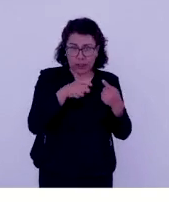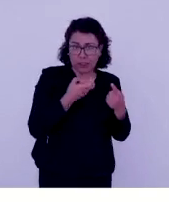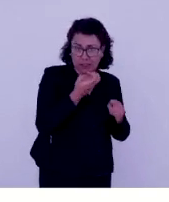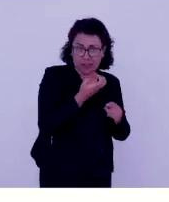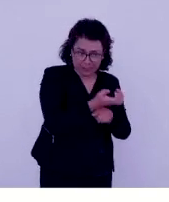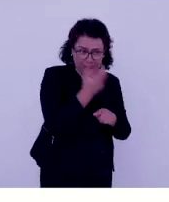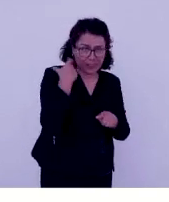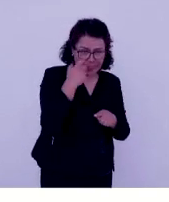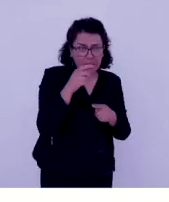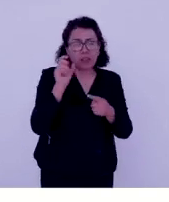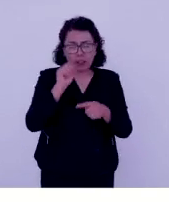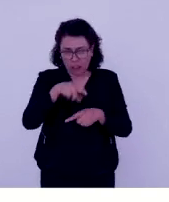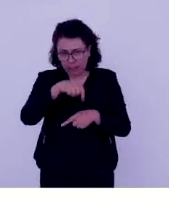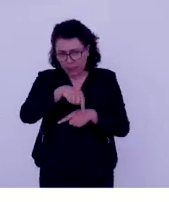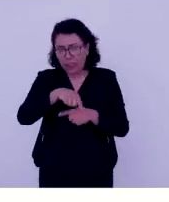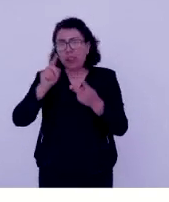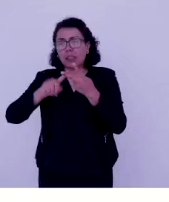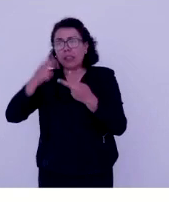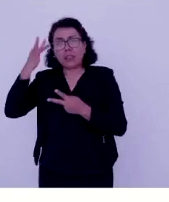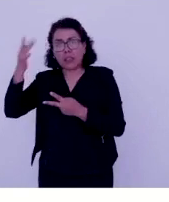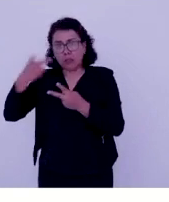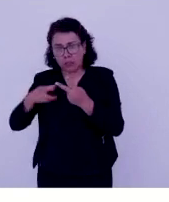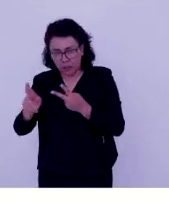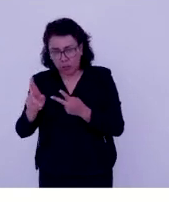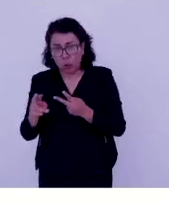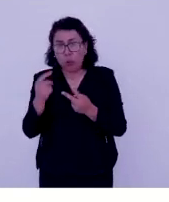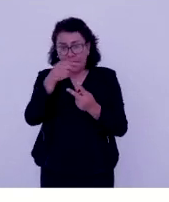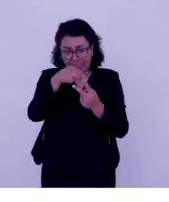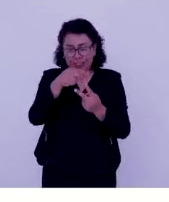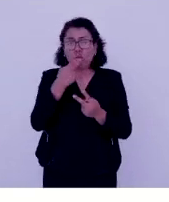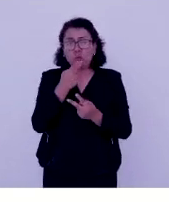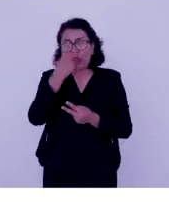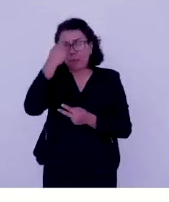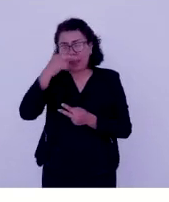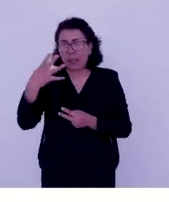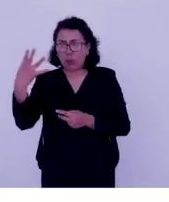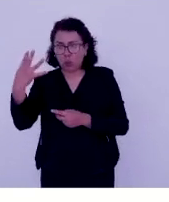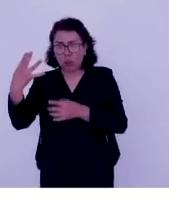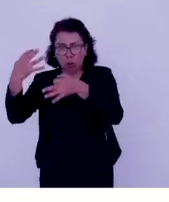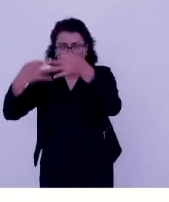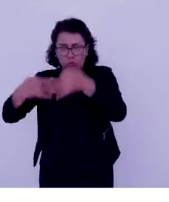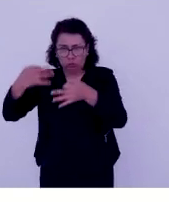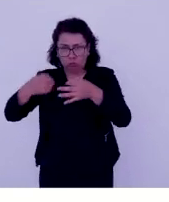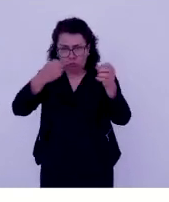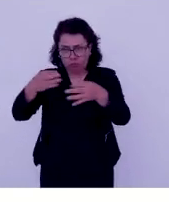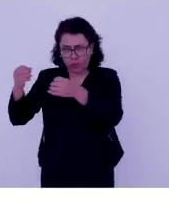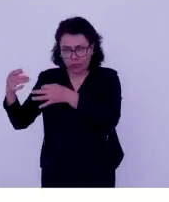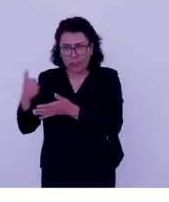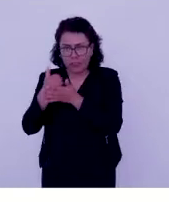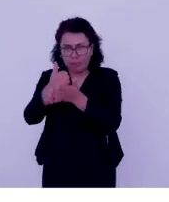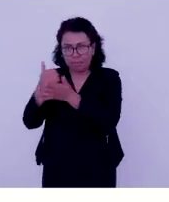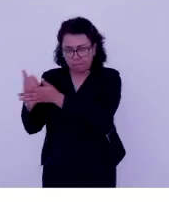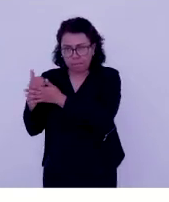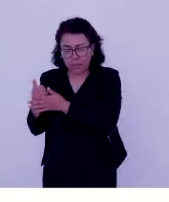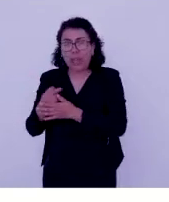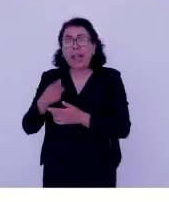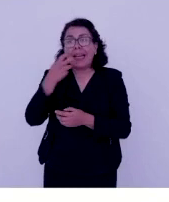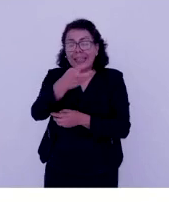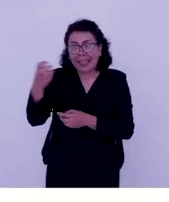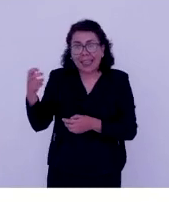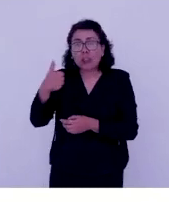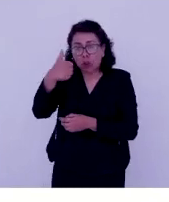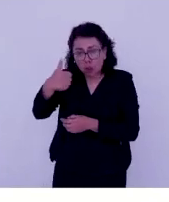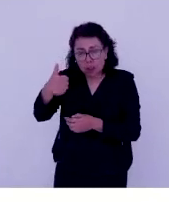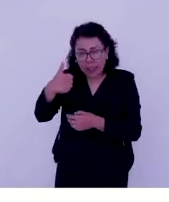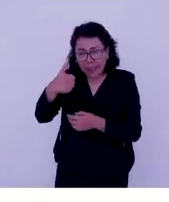instalamos en los cuatro distritos en los cuatro juzgados mixtos de los del resto de los distritos judiciales con ello logramos una cobertura en los seis